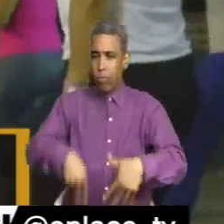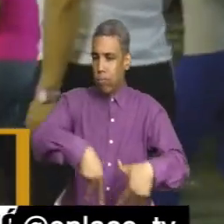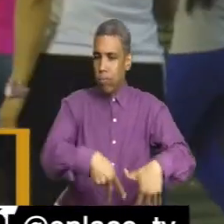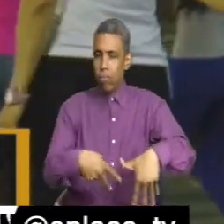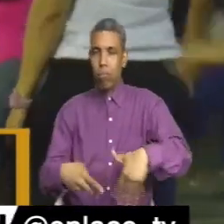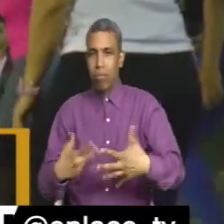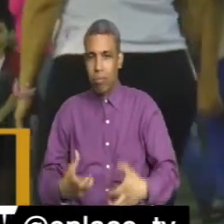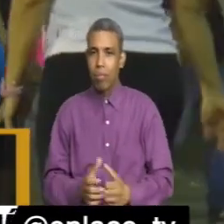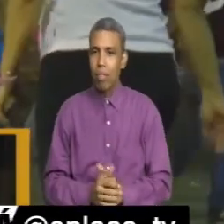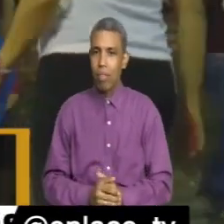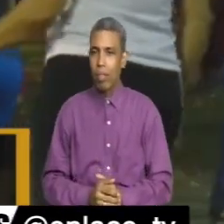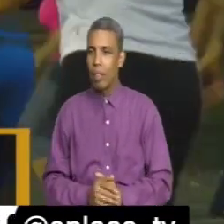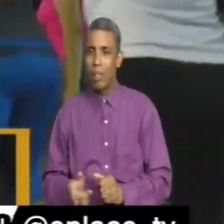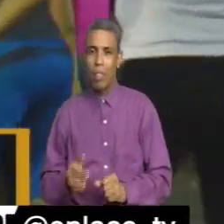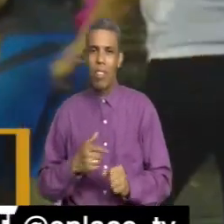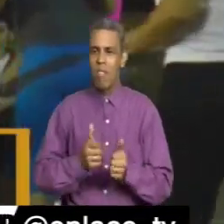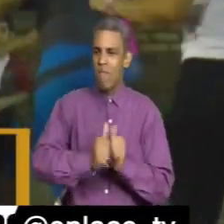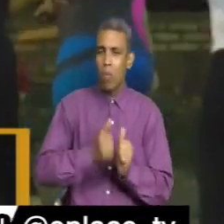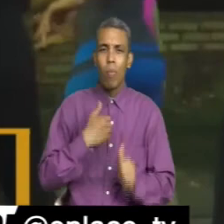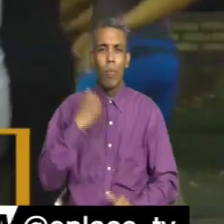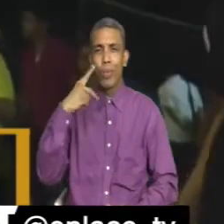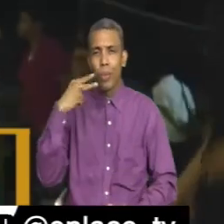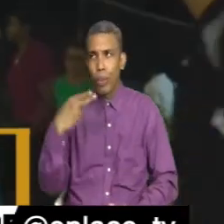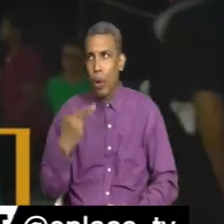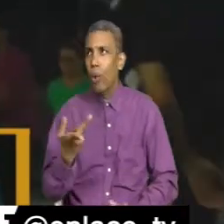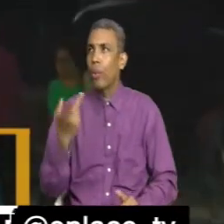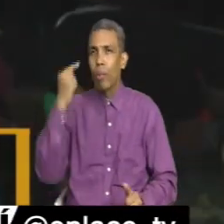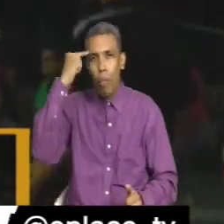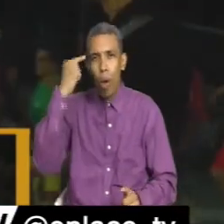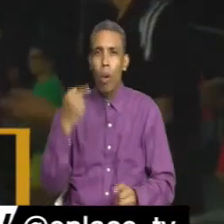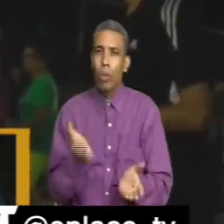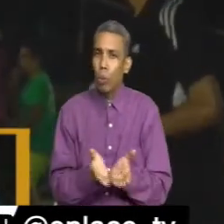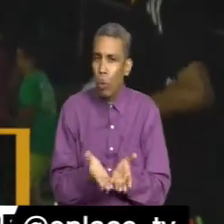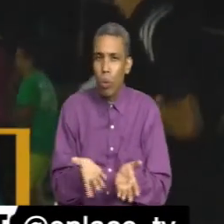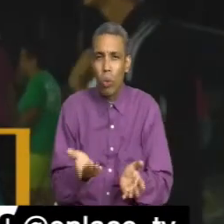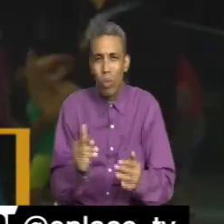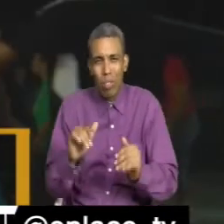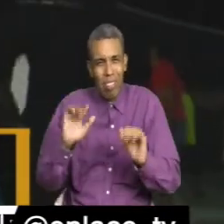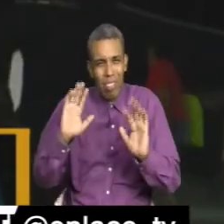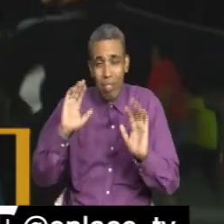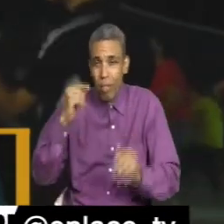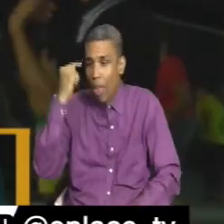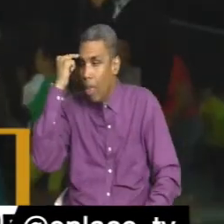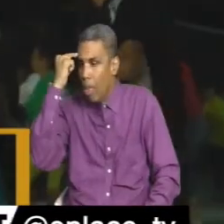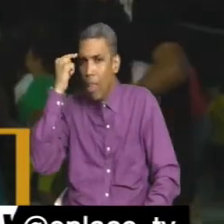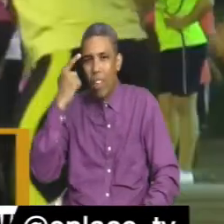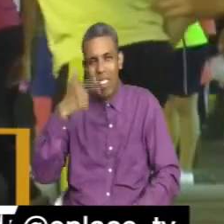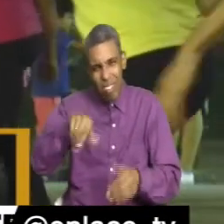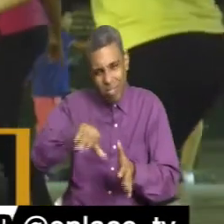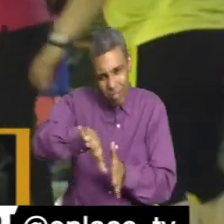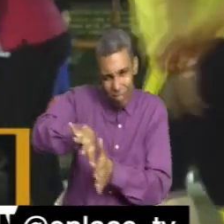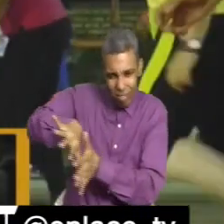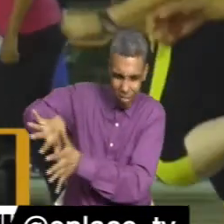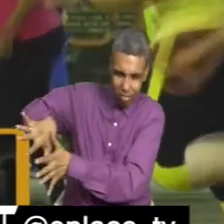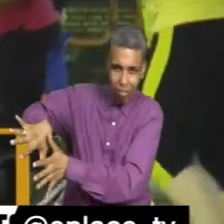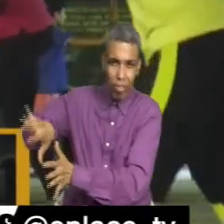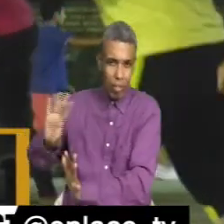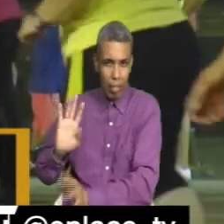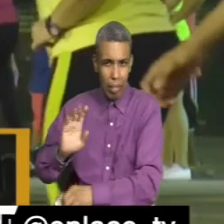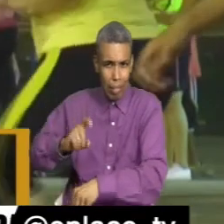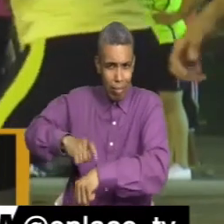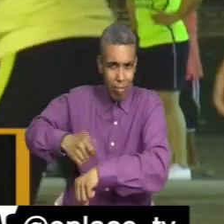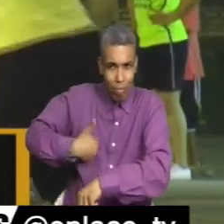ciudadanos alteren sus actividades diarias con el deporte. Todo en general, amas de casa, estudiantes, padres de familia, en sí, todo en